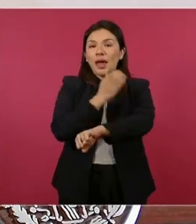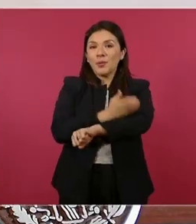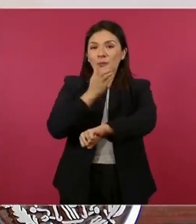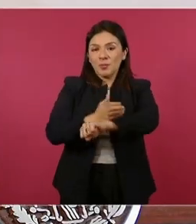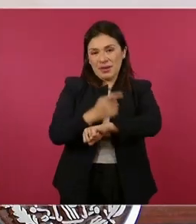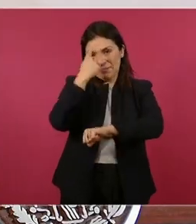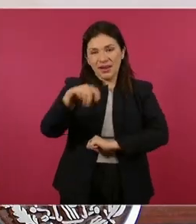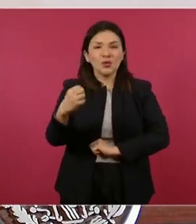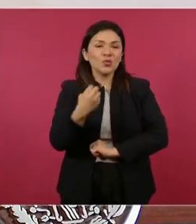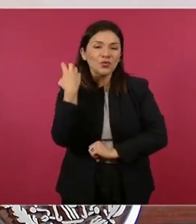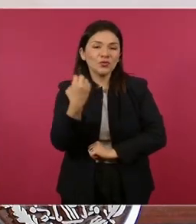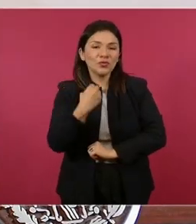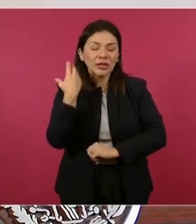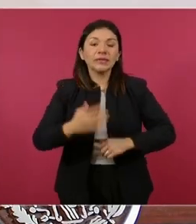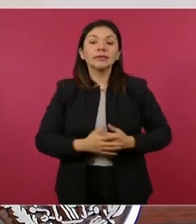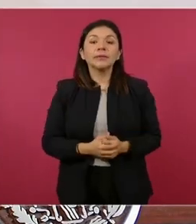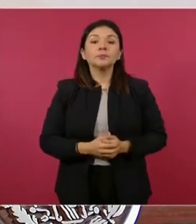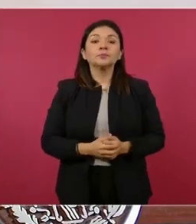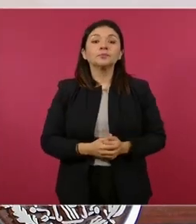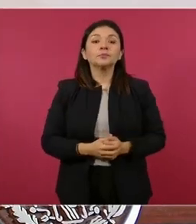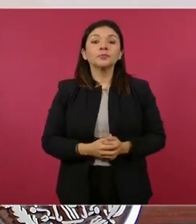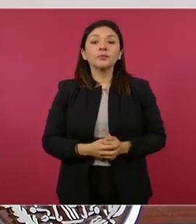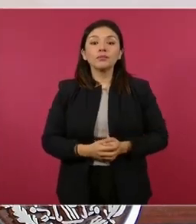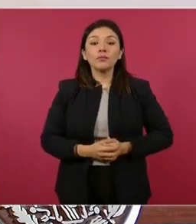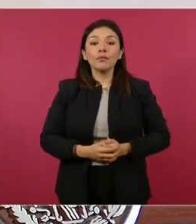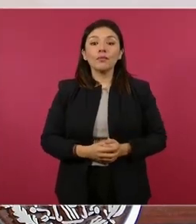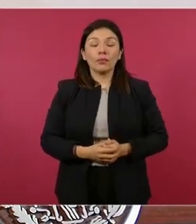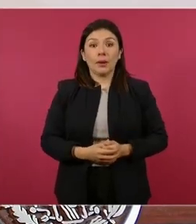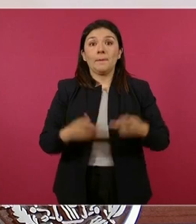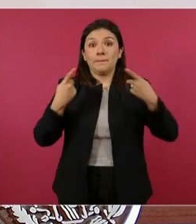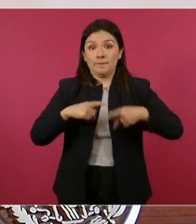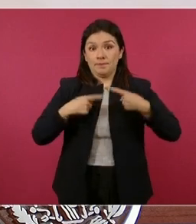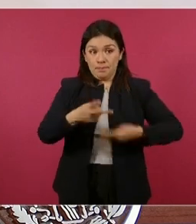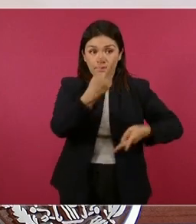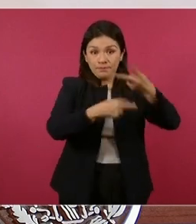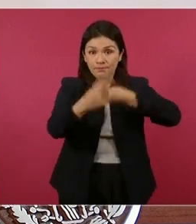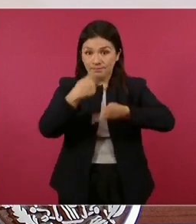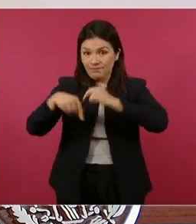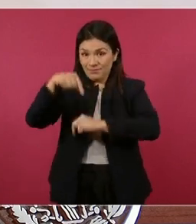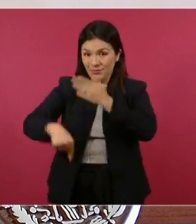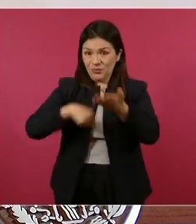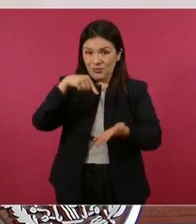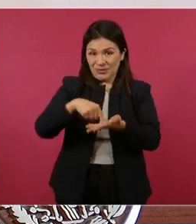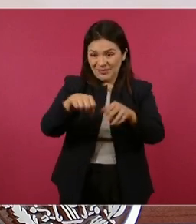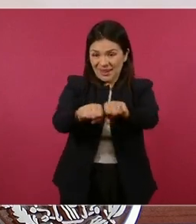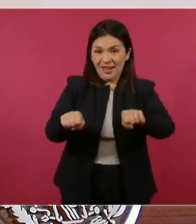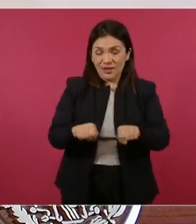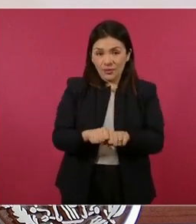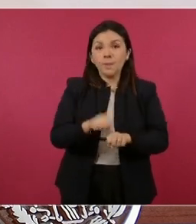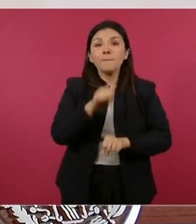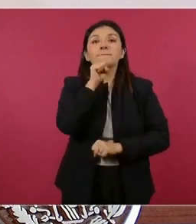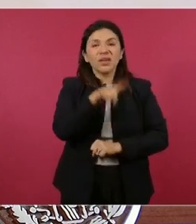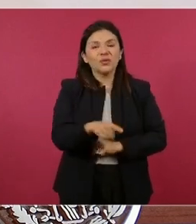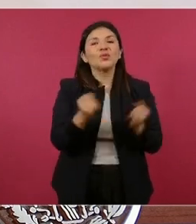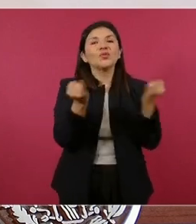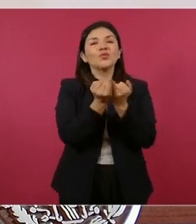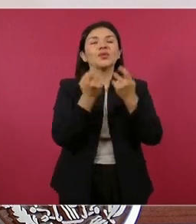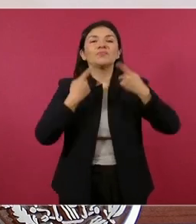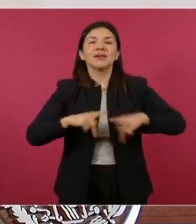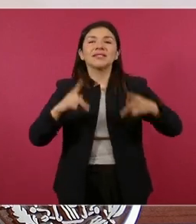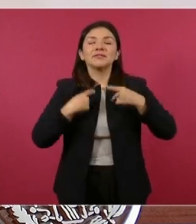esta conferencia, tanto los que están aquí presentes en el Salón Tesorería como quienes nos